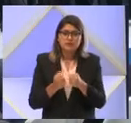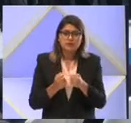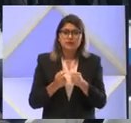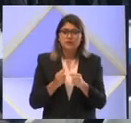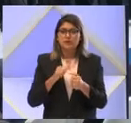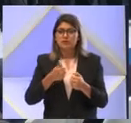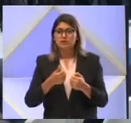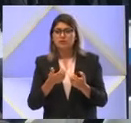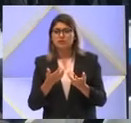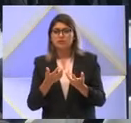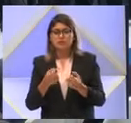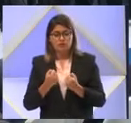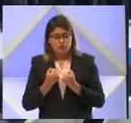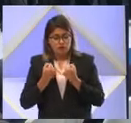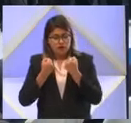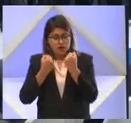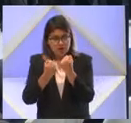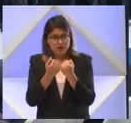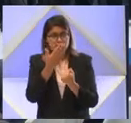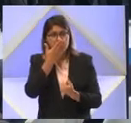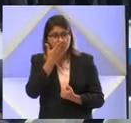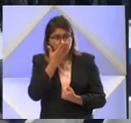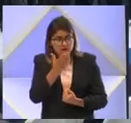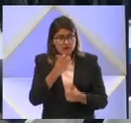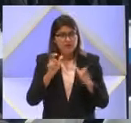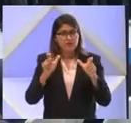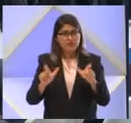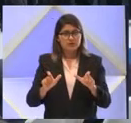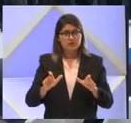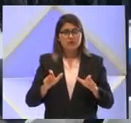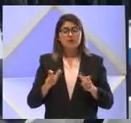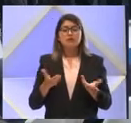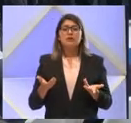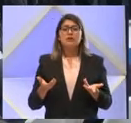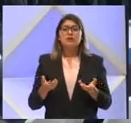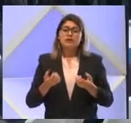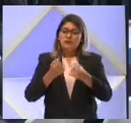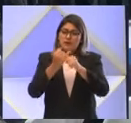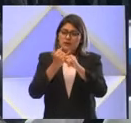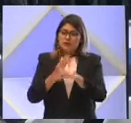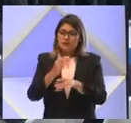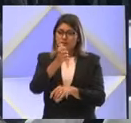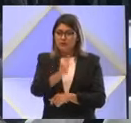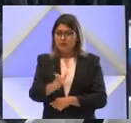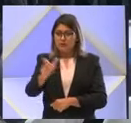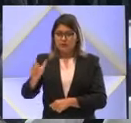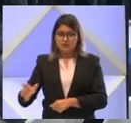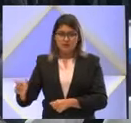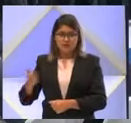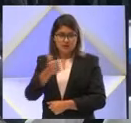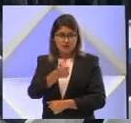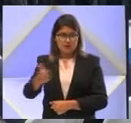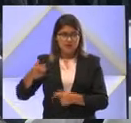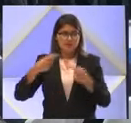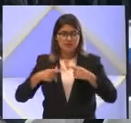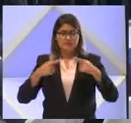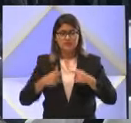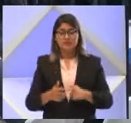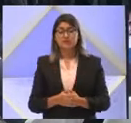robustez y redundancia de la información también